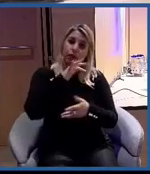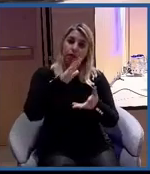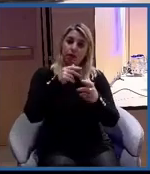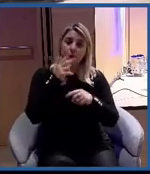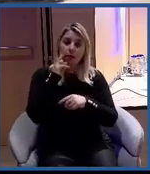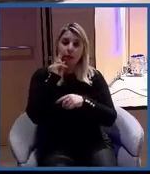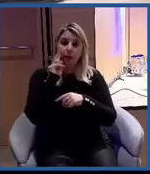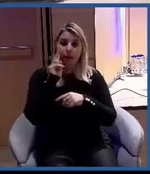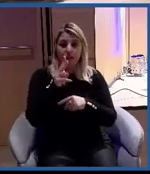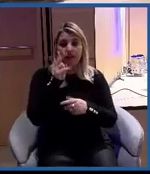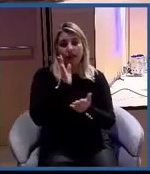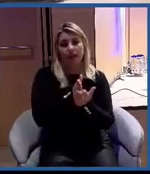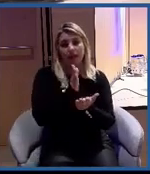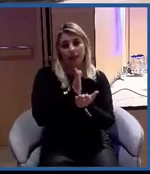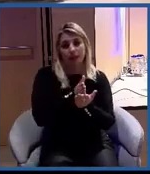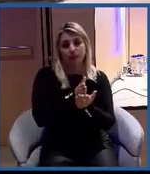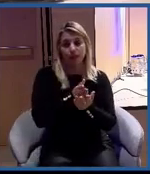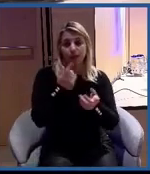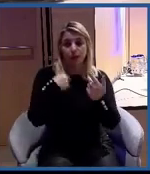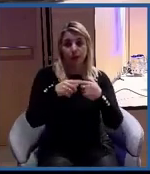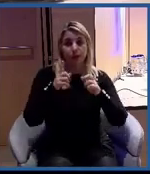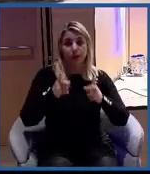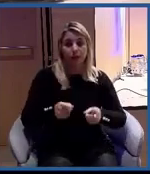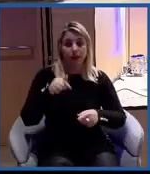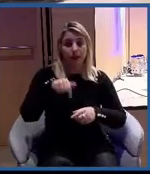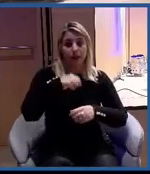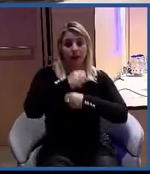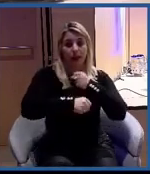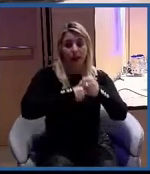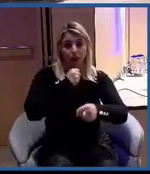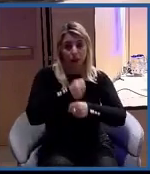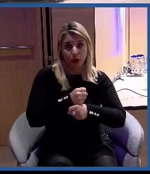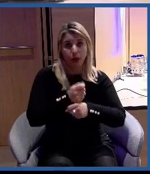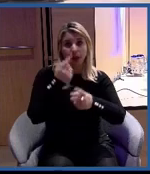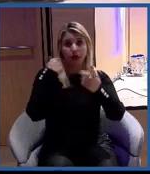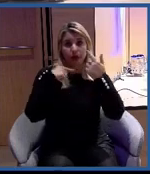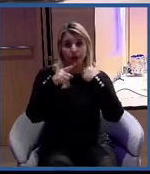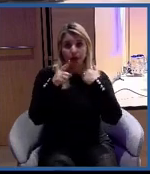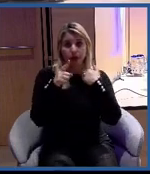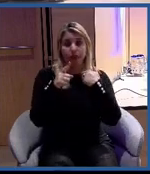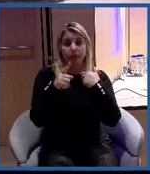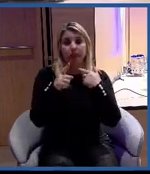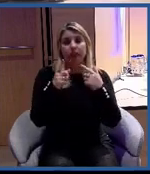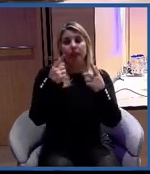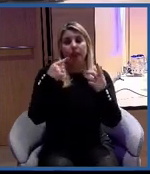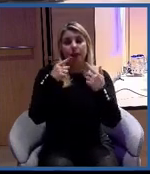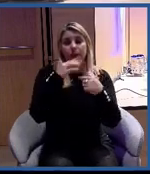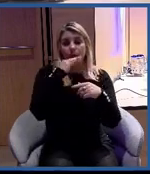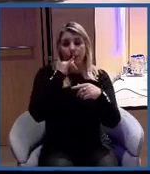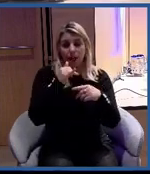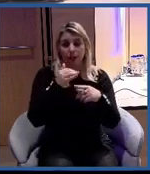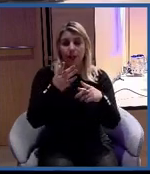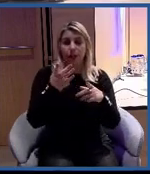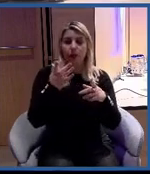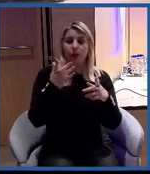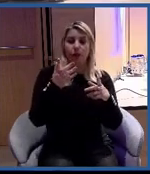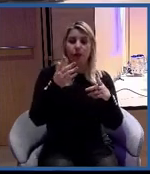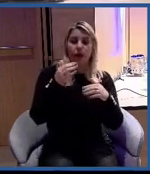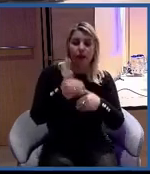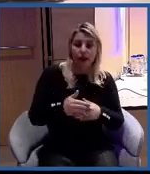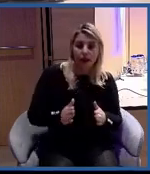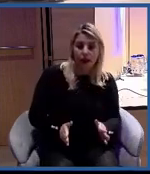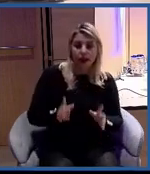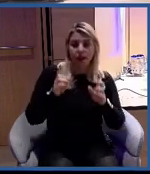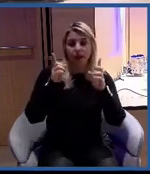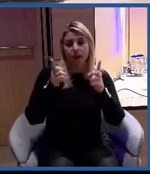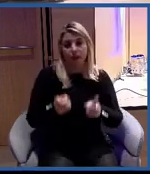de derecho Ahí vemos como también este año el el abordaje fue transversaliza mirada de género de cómo hay